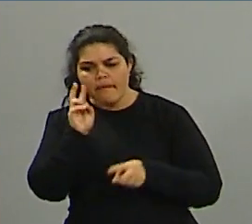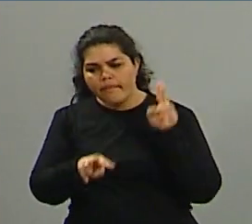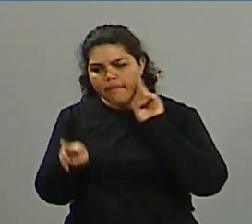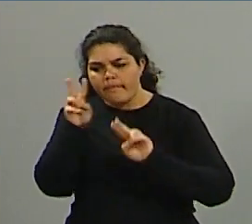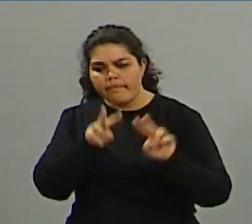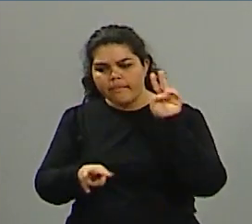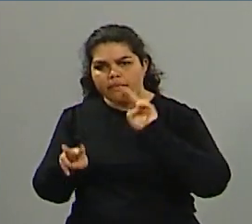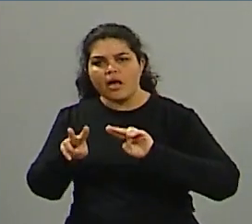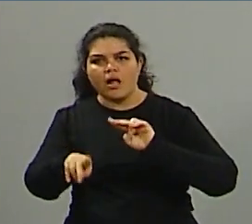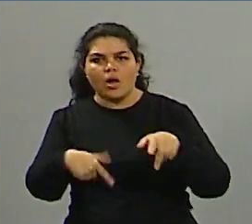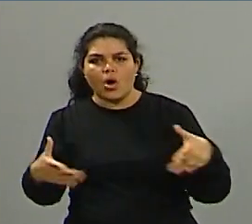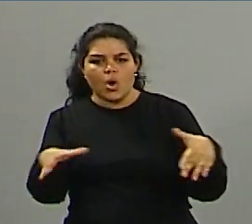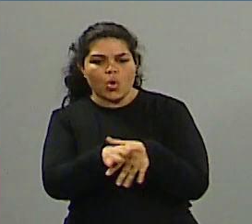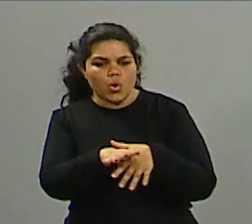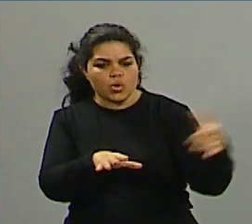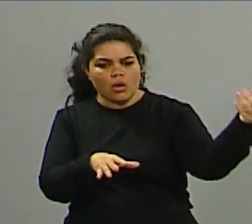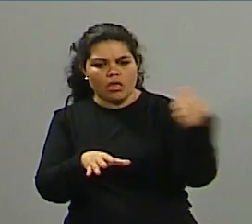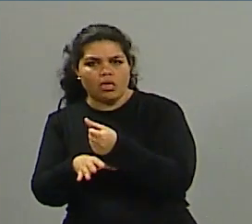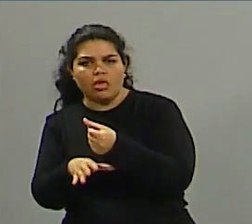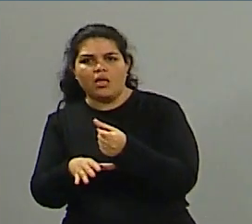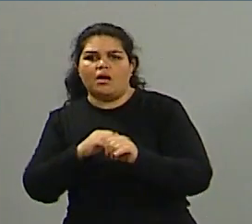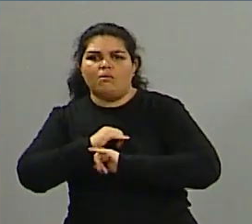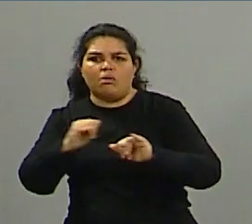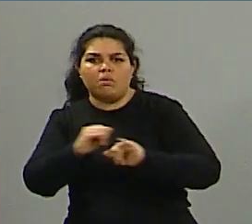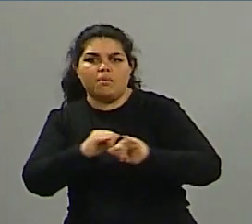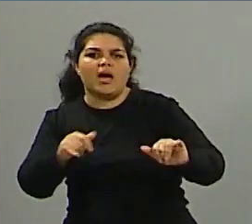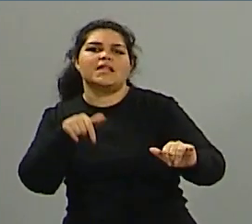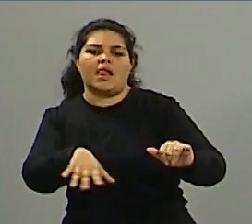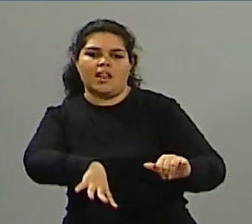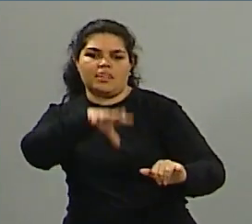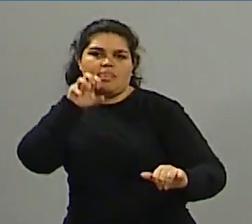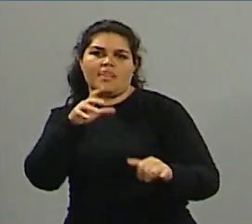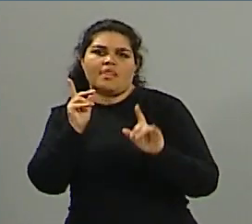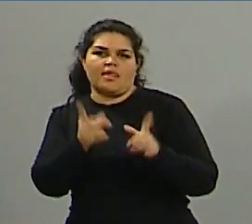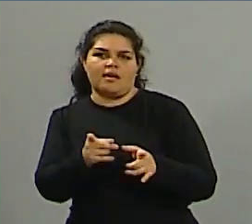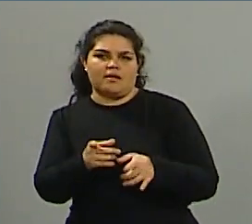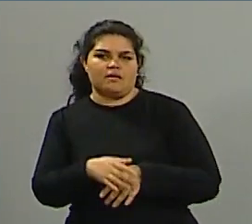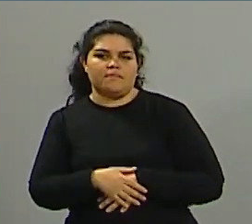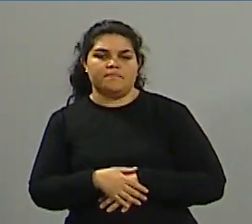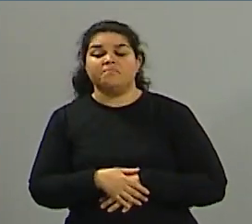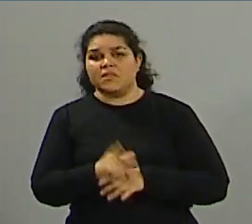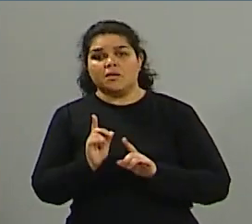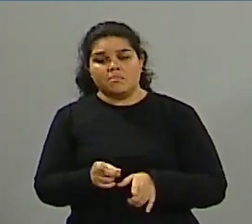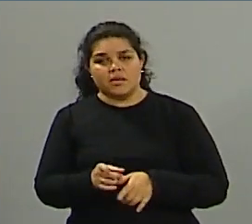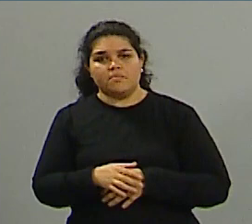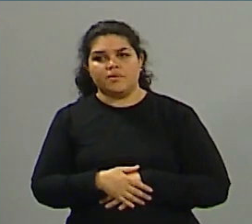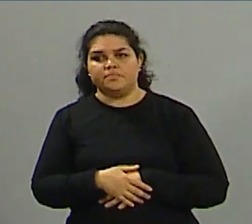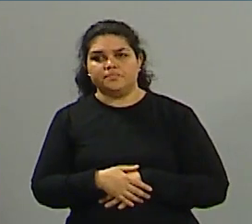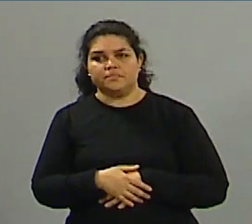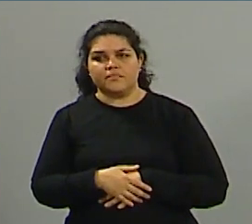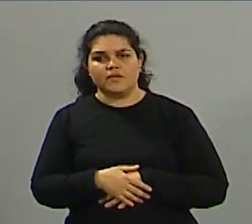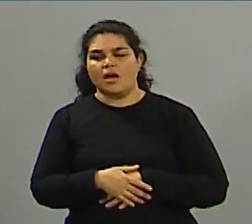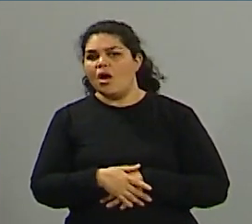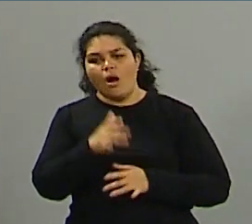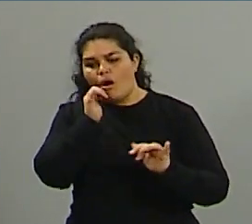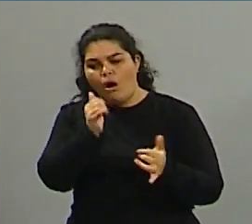las redes sociales hoy en día sabemos que tienen muchísima influencia y sobre todo en ellos, en los jóvenes que pasan muchísimas horas